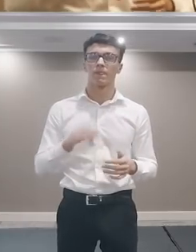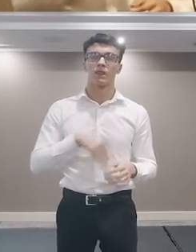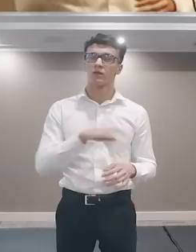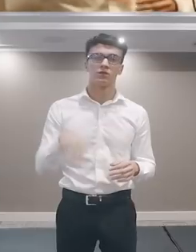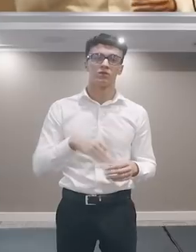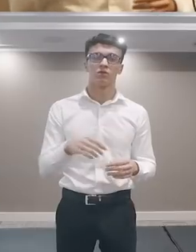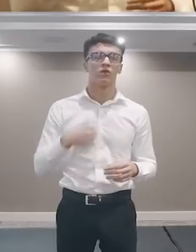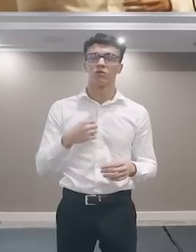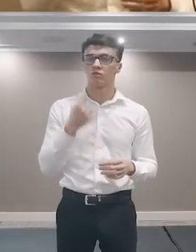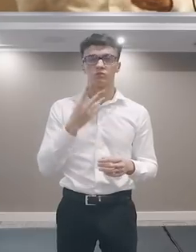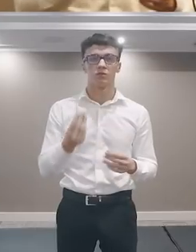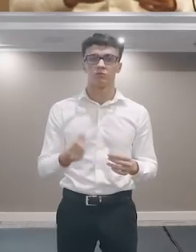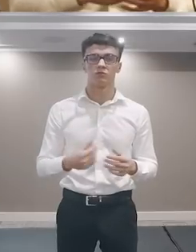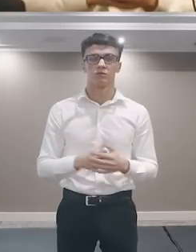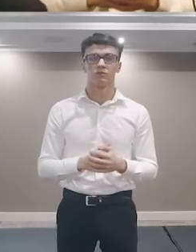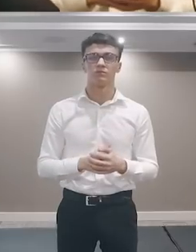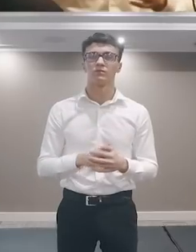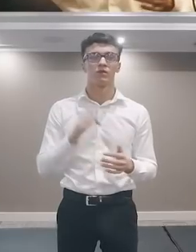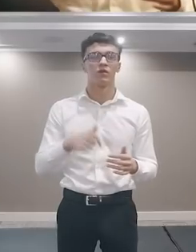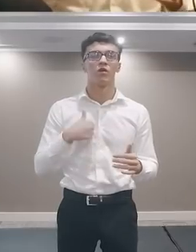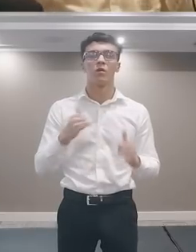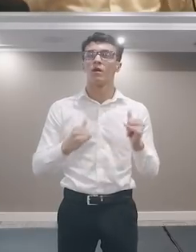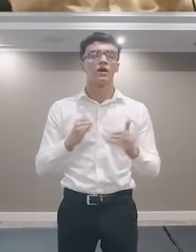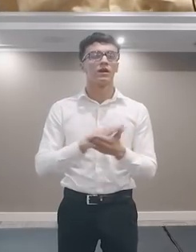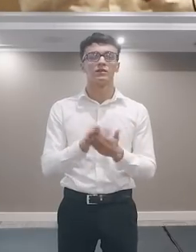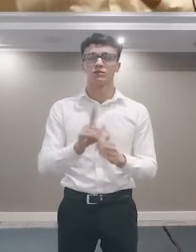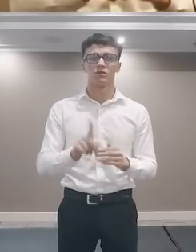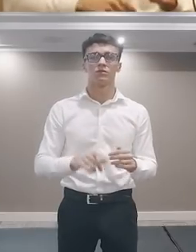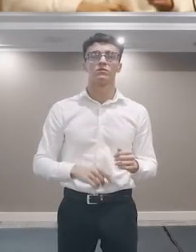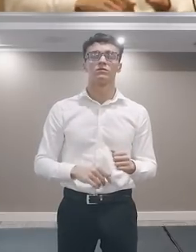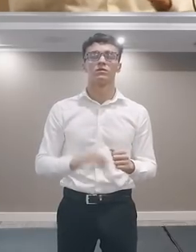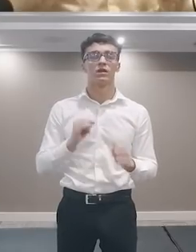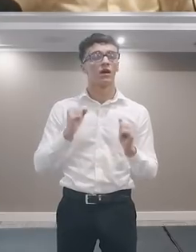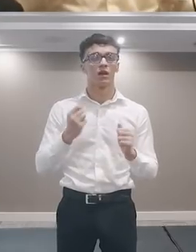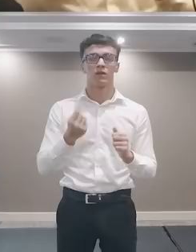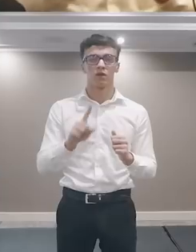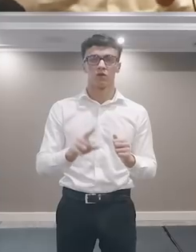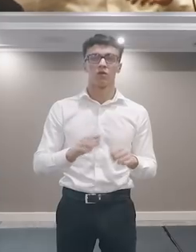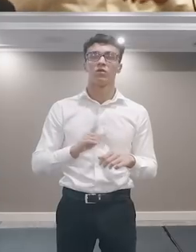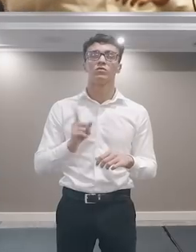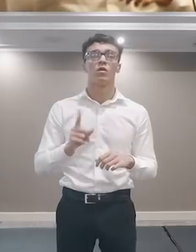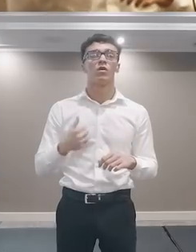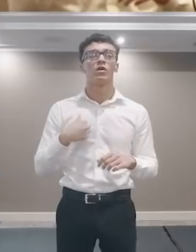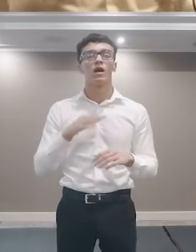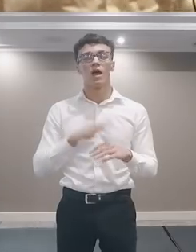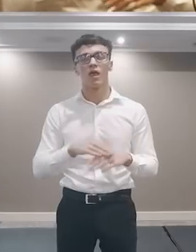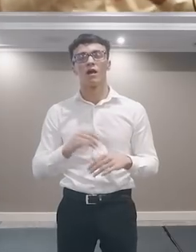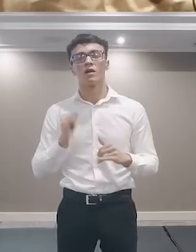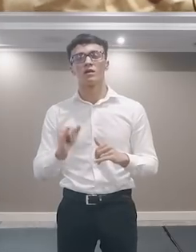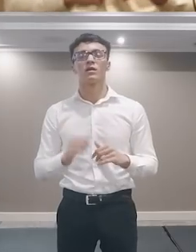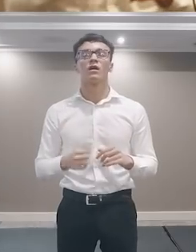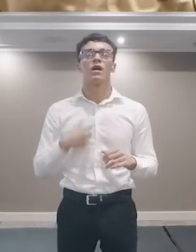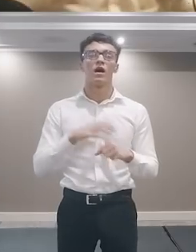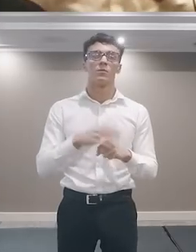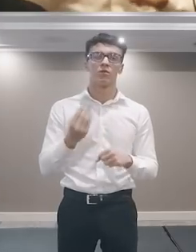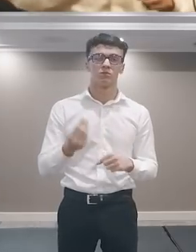nos encanta realmente ya no solo viajamos gratis ya no solo ganamos dinero sino también tenemos grandes amistades con personas que están realmente a la misma